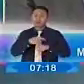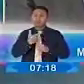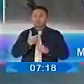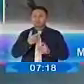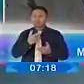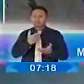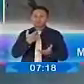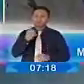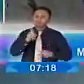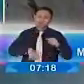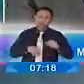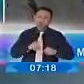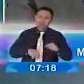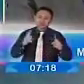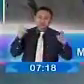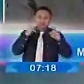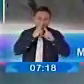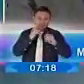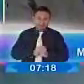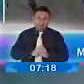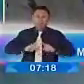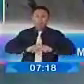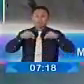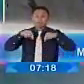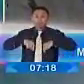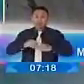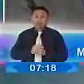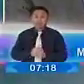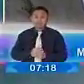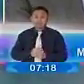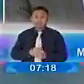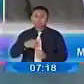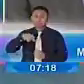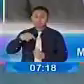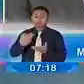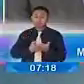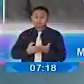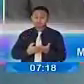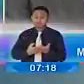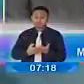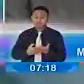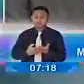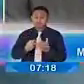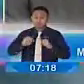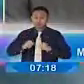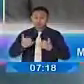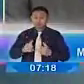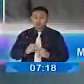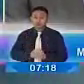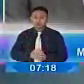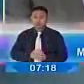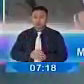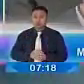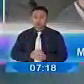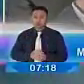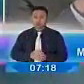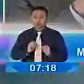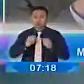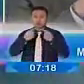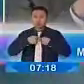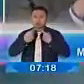puedo avanzar es que tenemos y se logró dentro de esta reunión de que se realice un anuncio que se